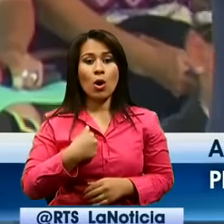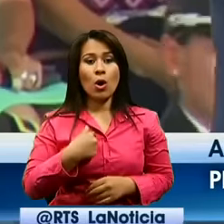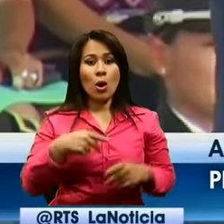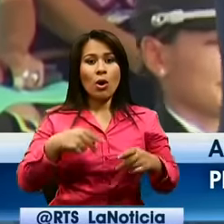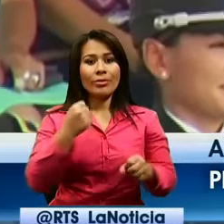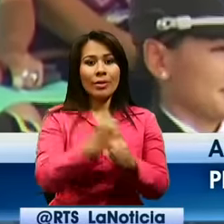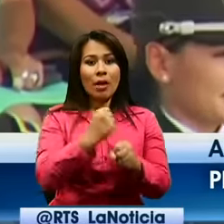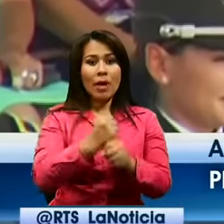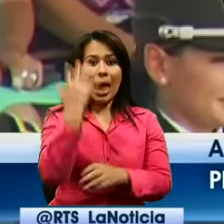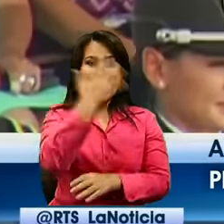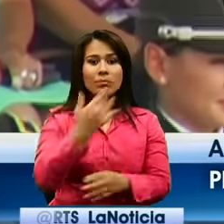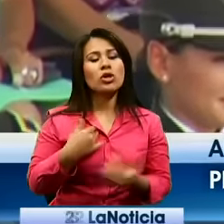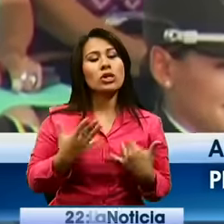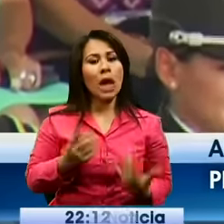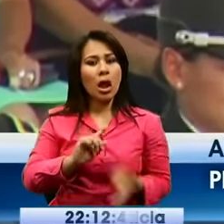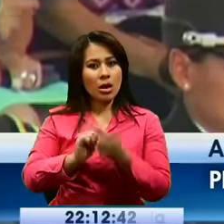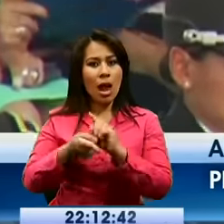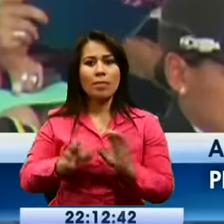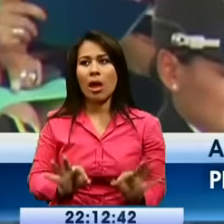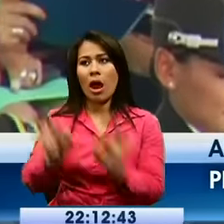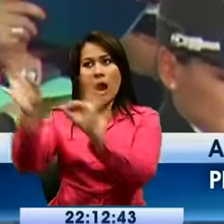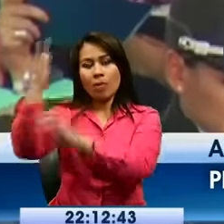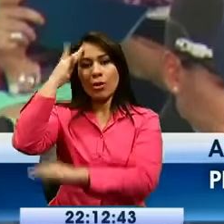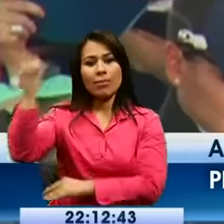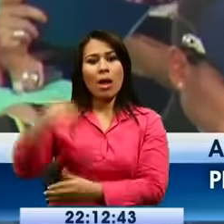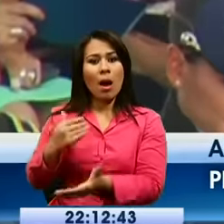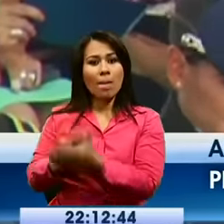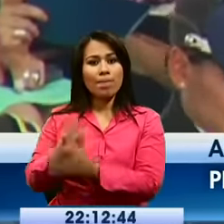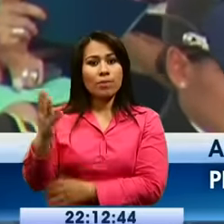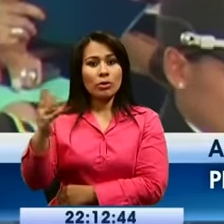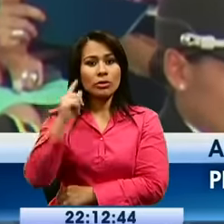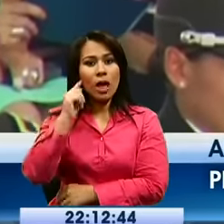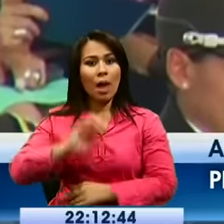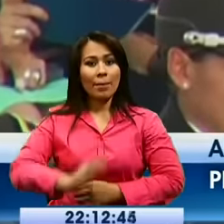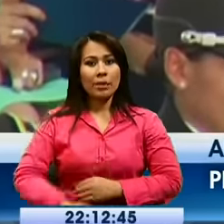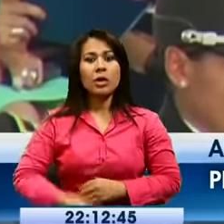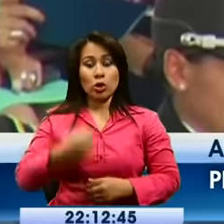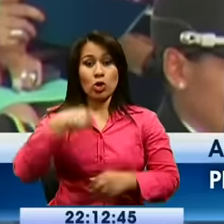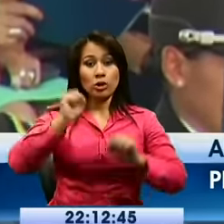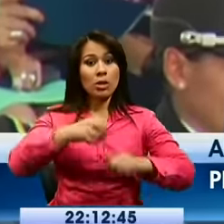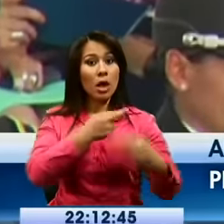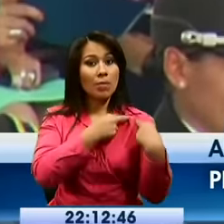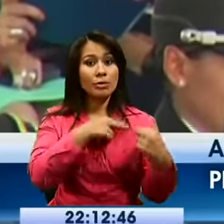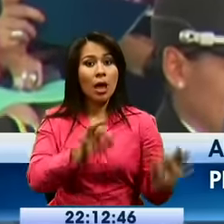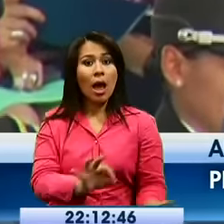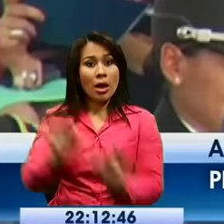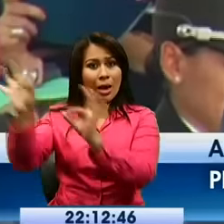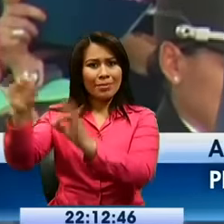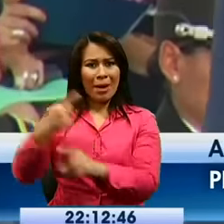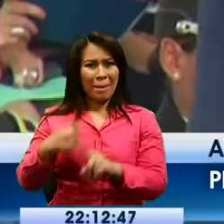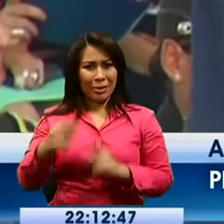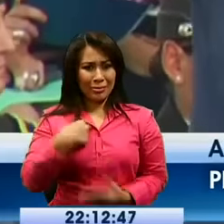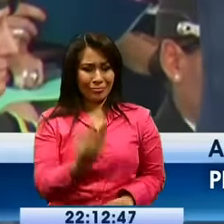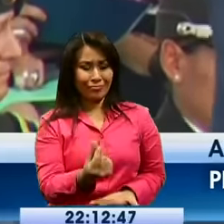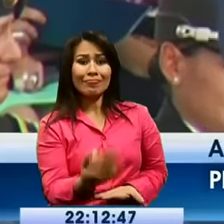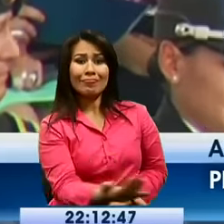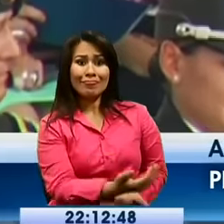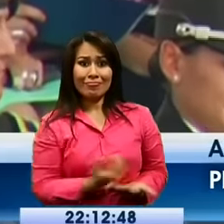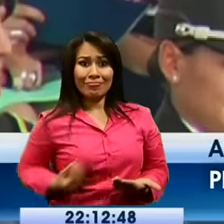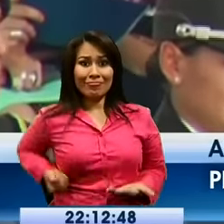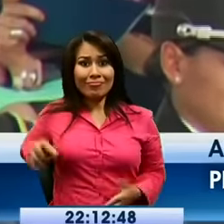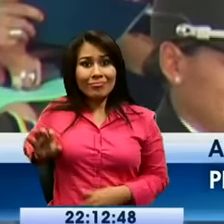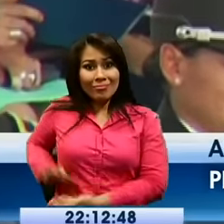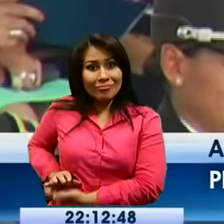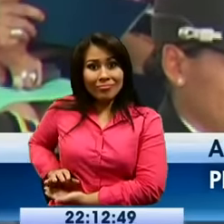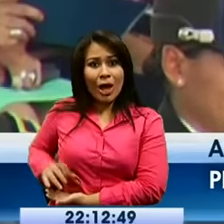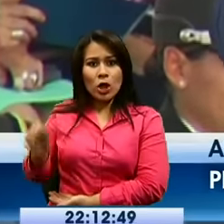deber, como presidente, por esos casos humanitarios, ¿no?, tratar de que ese policía sea trasladado. El